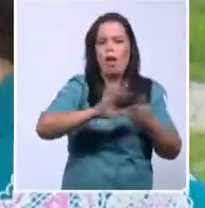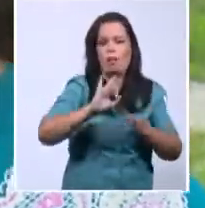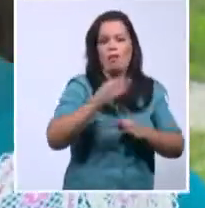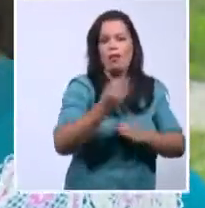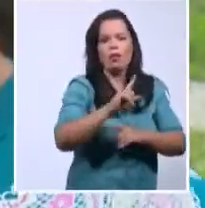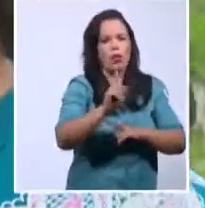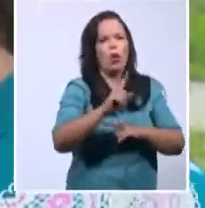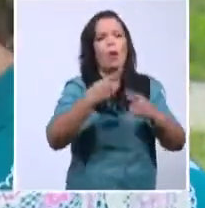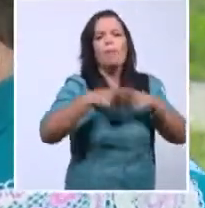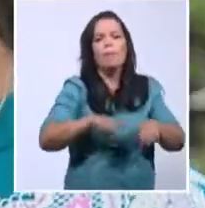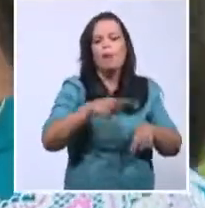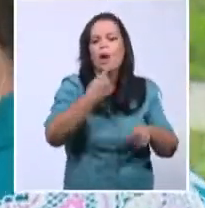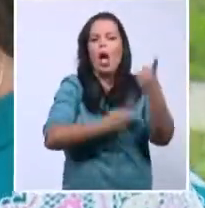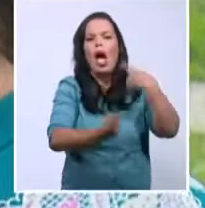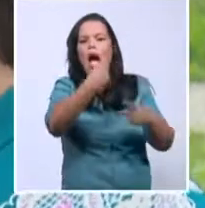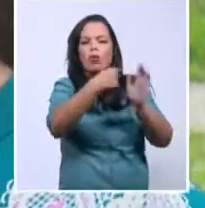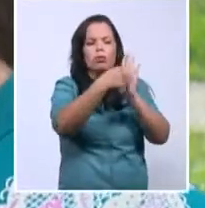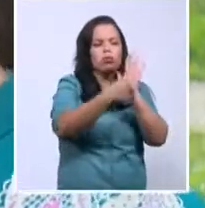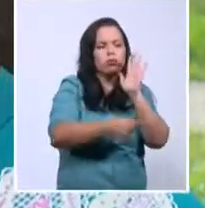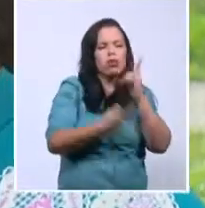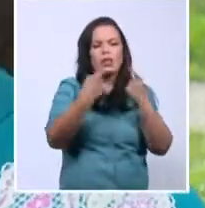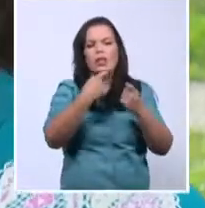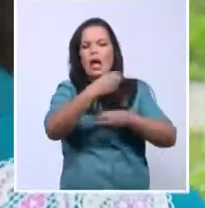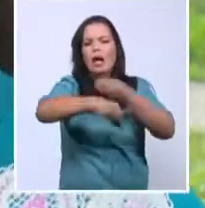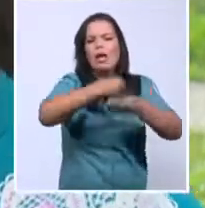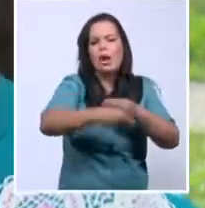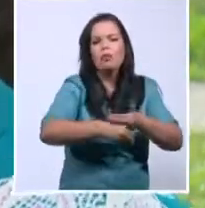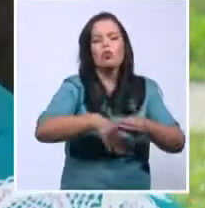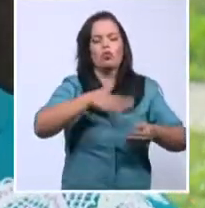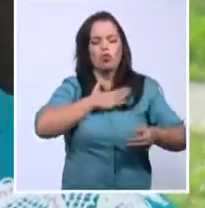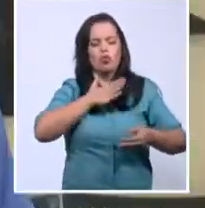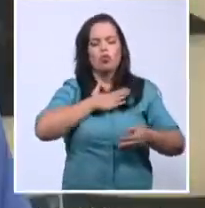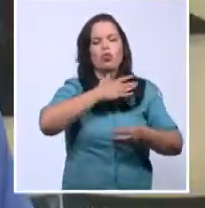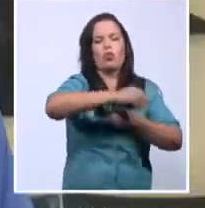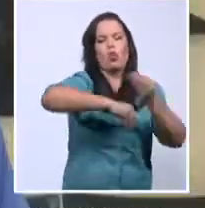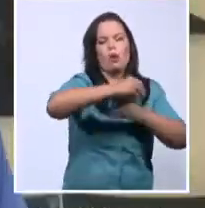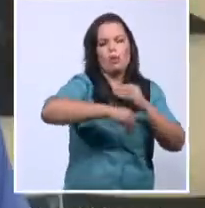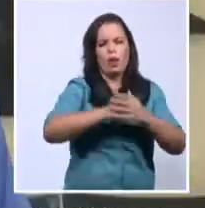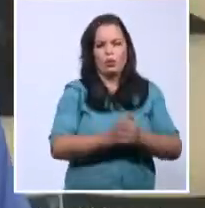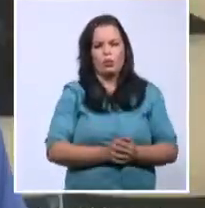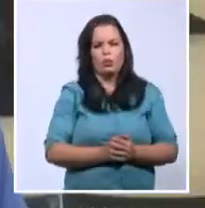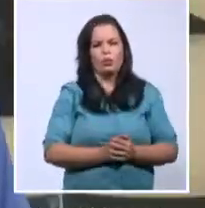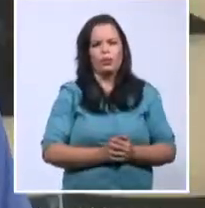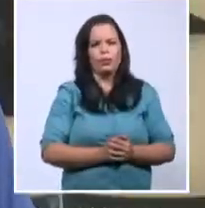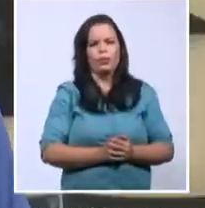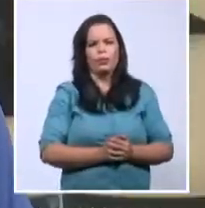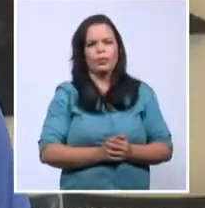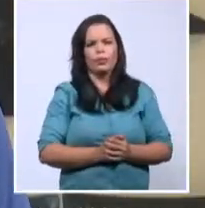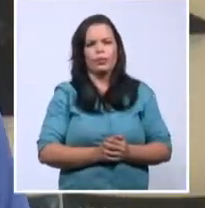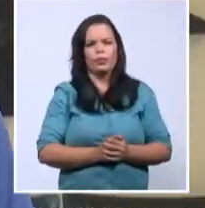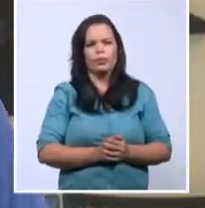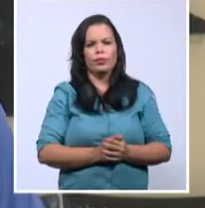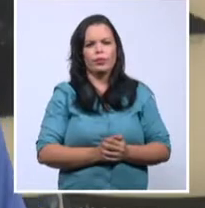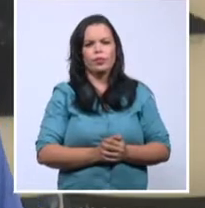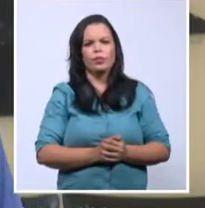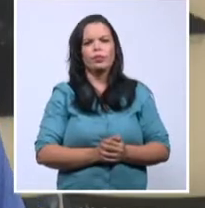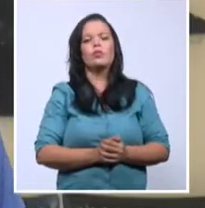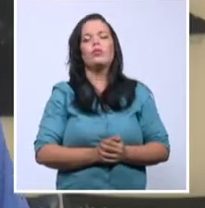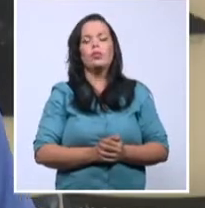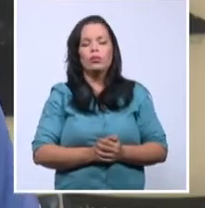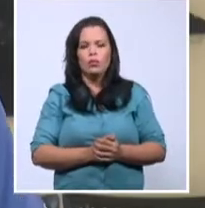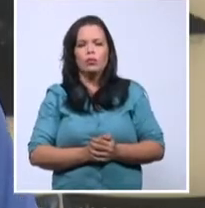nosotros los cubanos, y por supuesto que los jóvenes artistas también vamos a ser parte de esa decisión. Y sobre todo, teniendo en cuenta que el principio de la revolución y de la